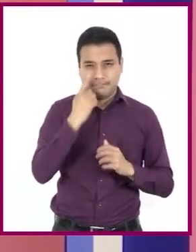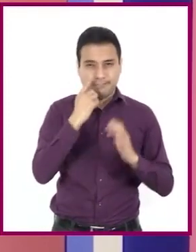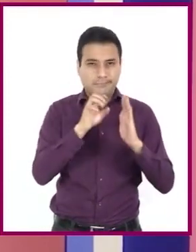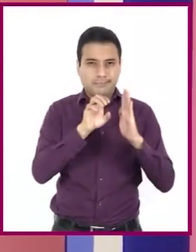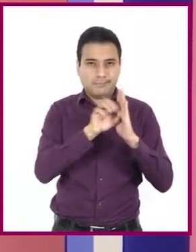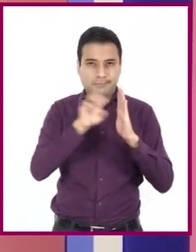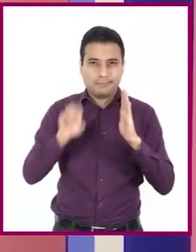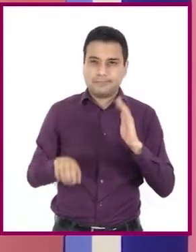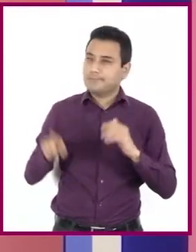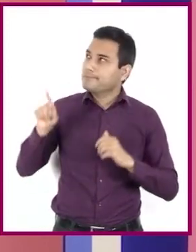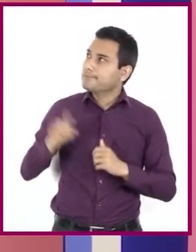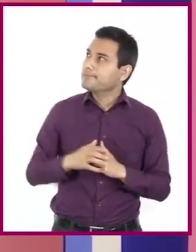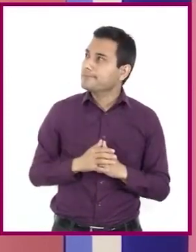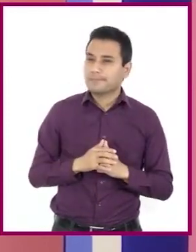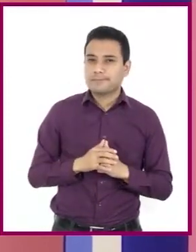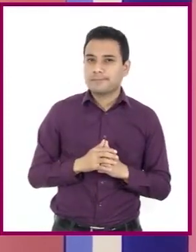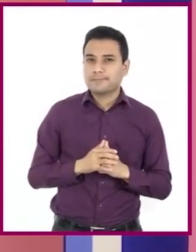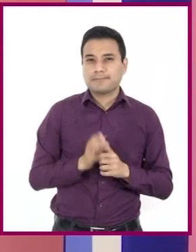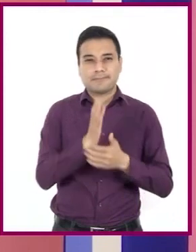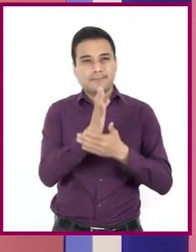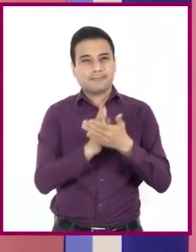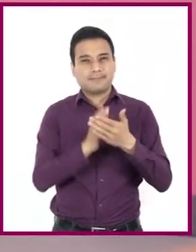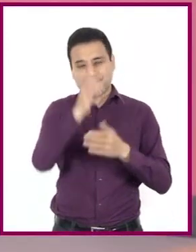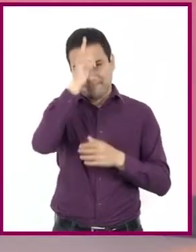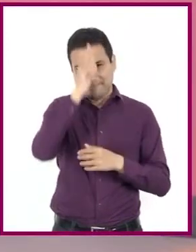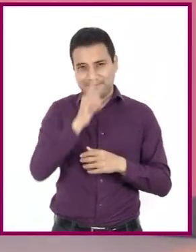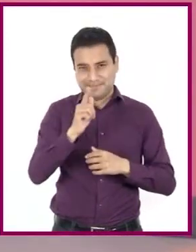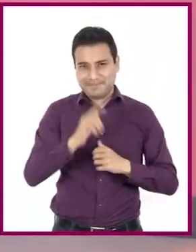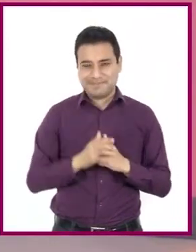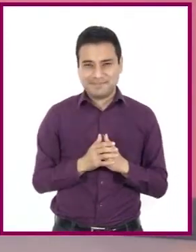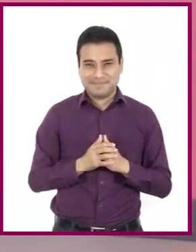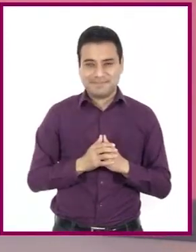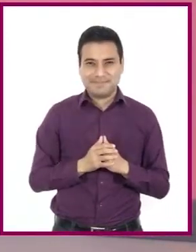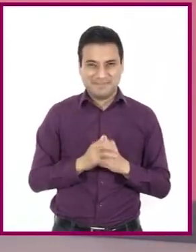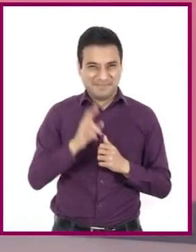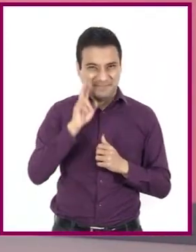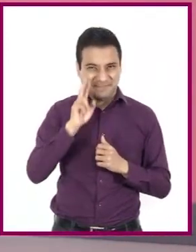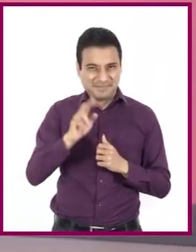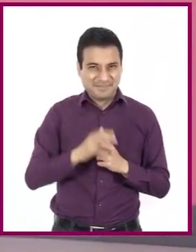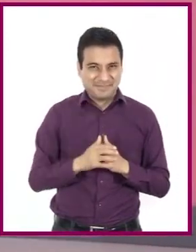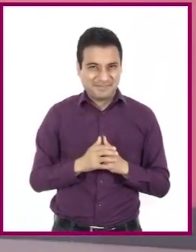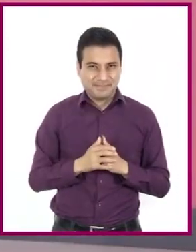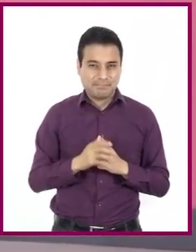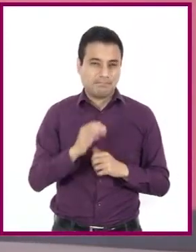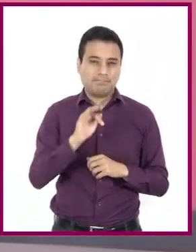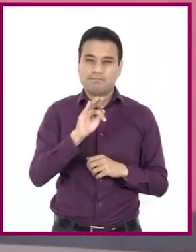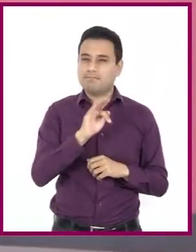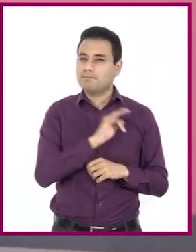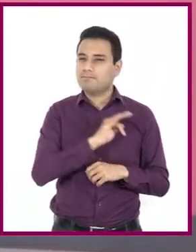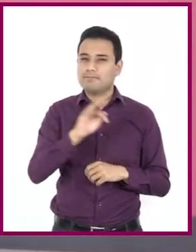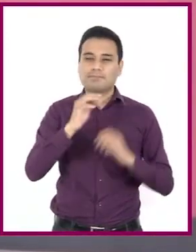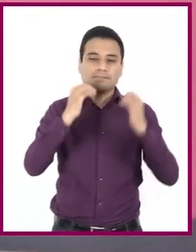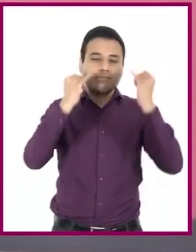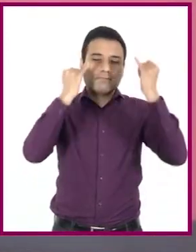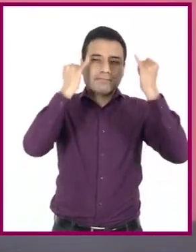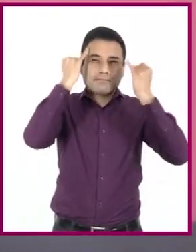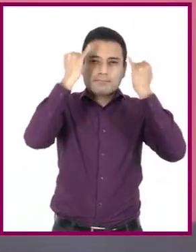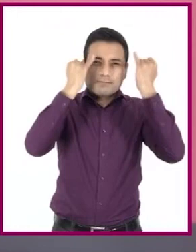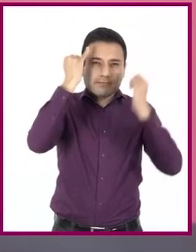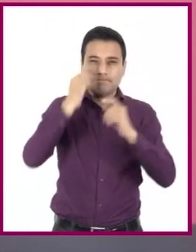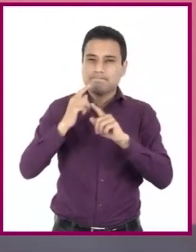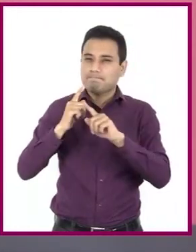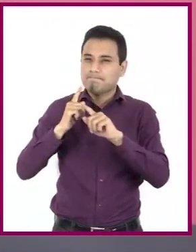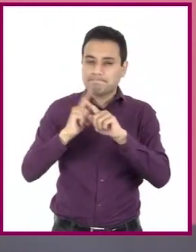palabra medialuna. Como se dan cuenta, tiene enormes posibilidades al momento